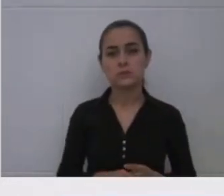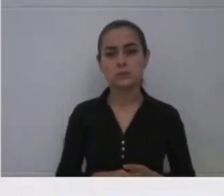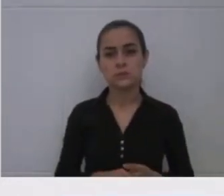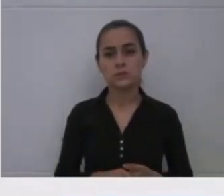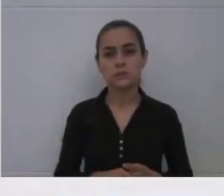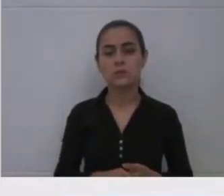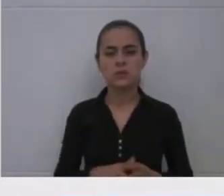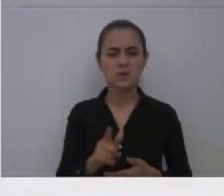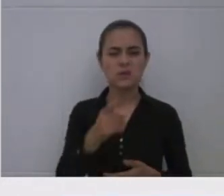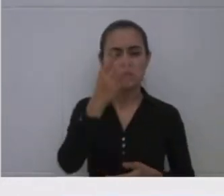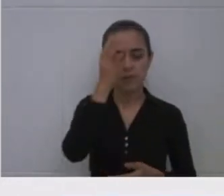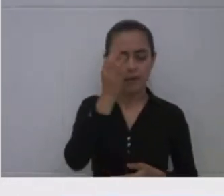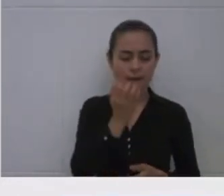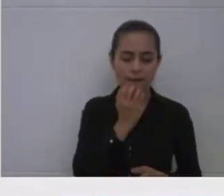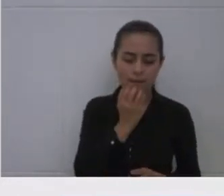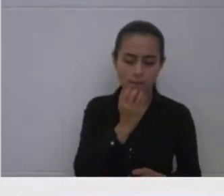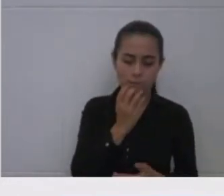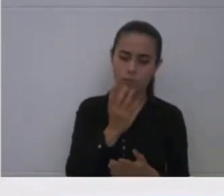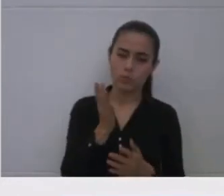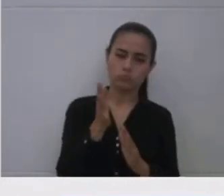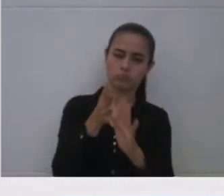Y